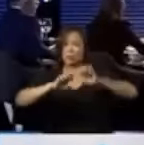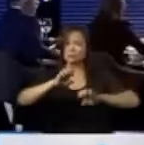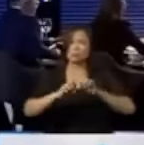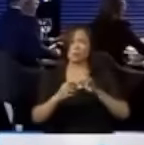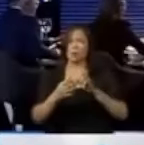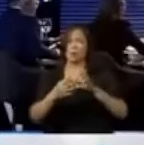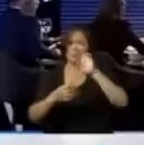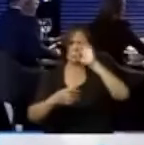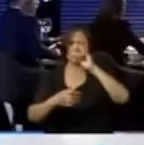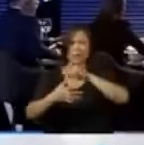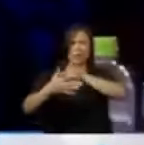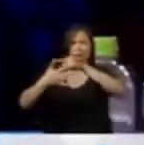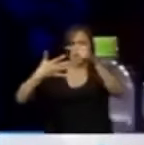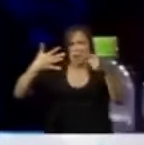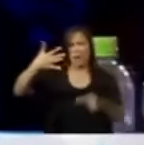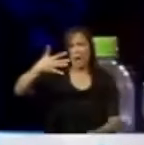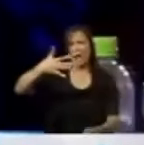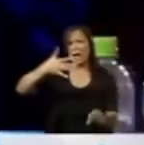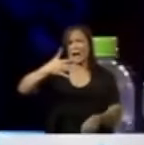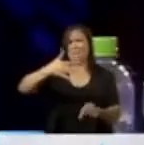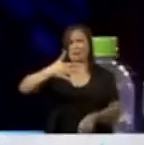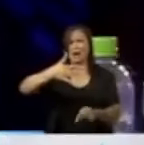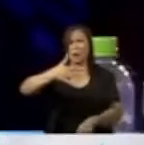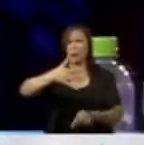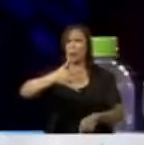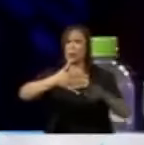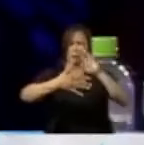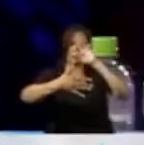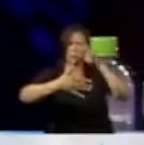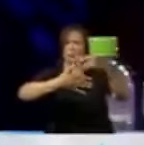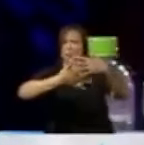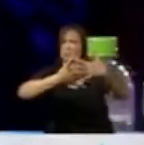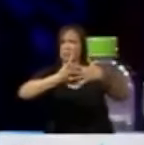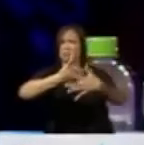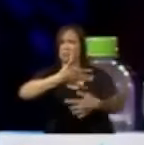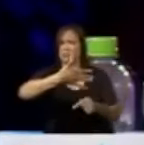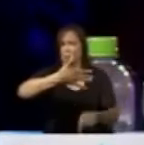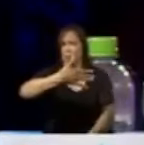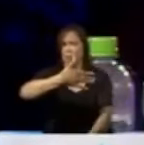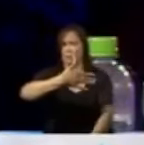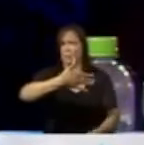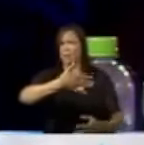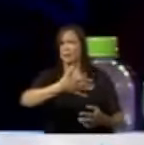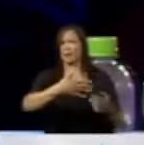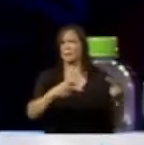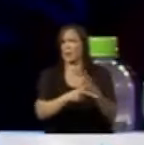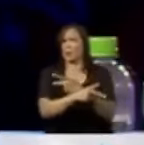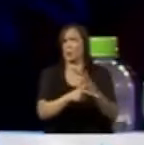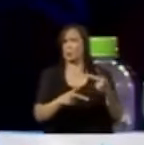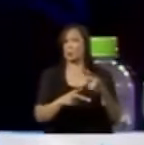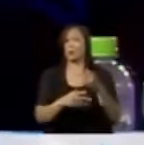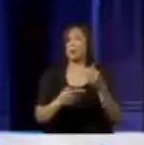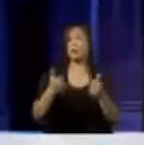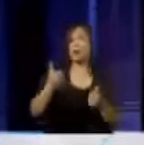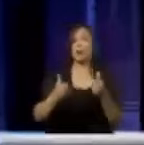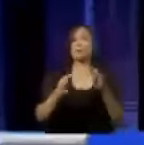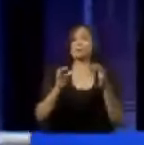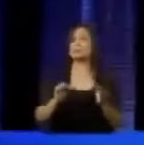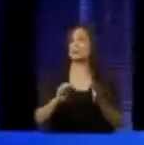uno de los países con peor desempeño en la región en todas sus versiones. ¿Cuáles